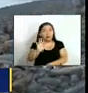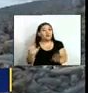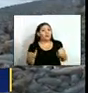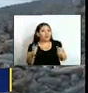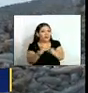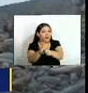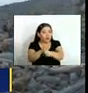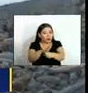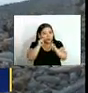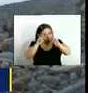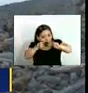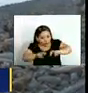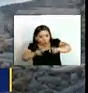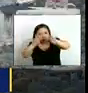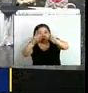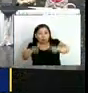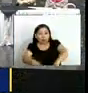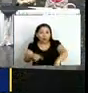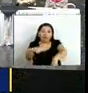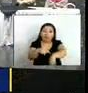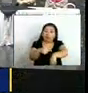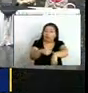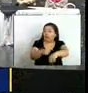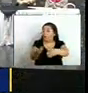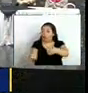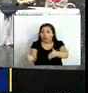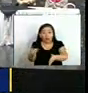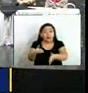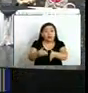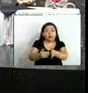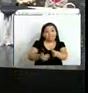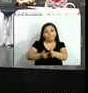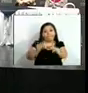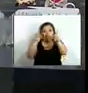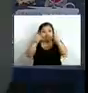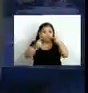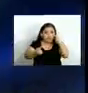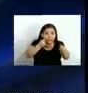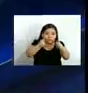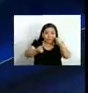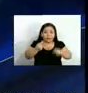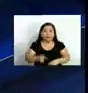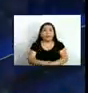hacen estimaciones de cuánto tiempo tomará la recuperación del rubro.